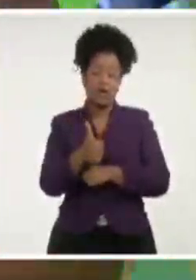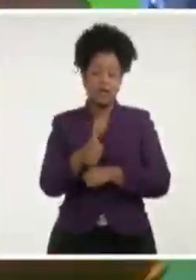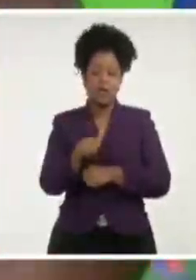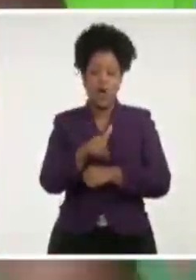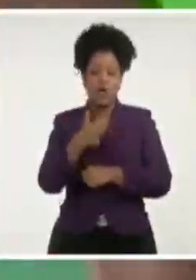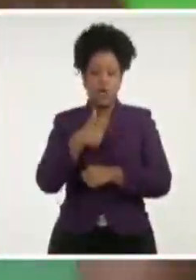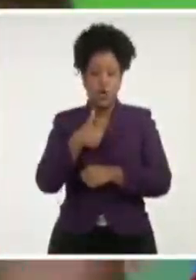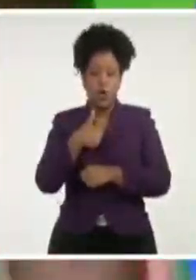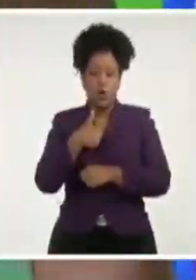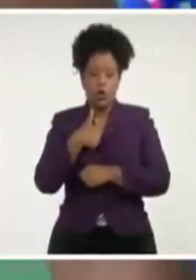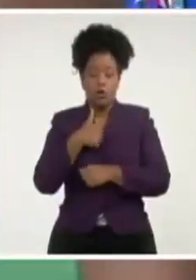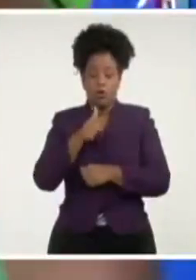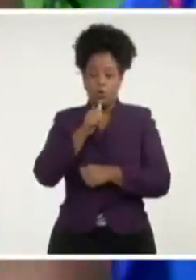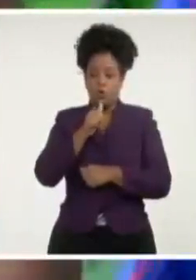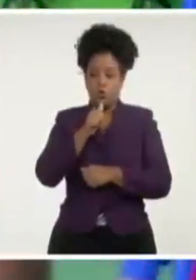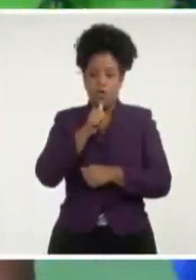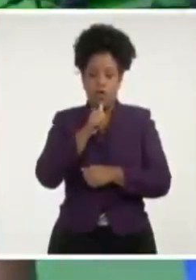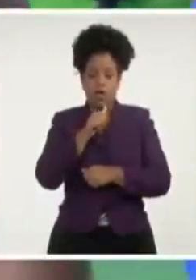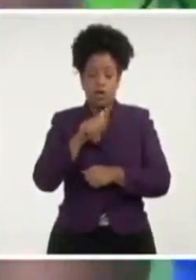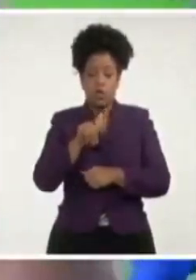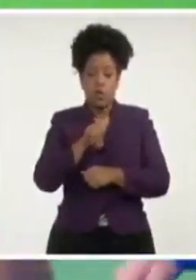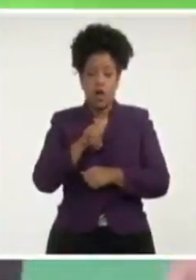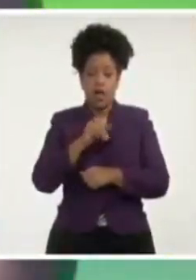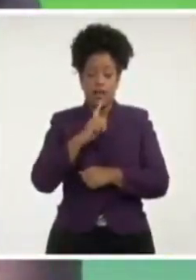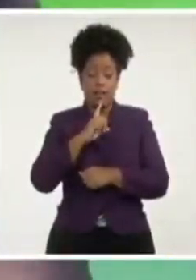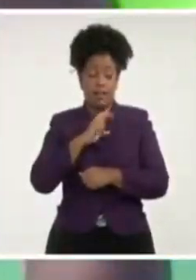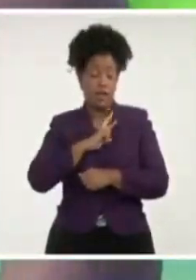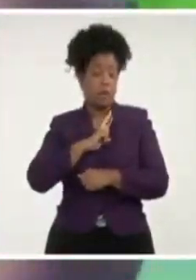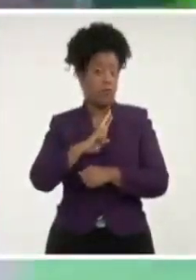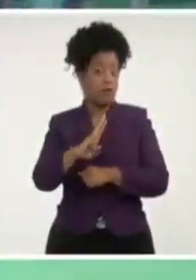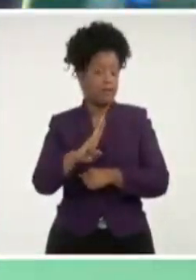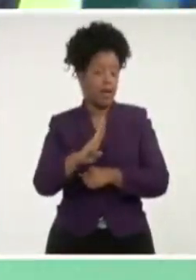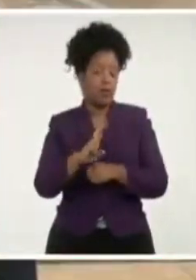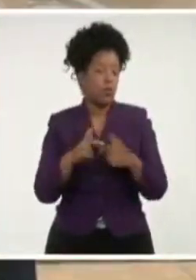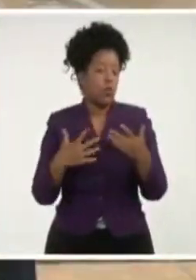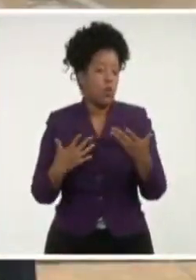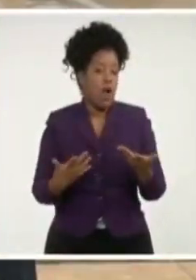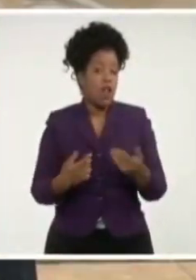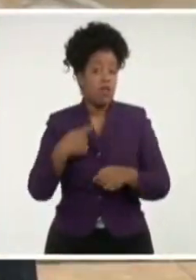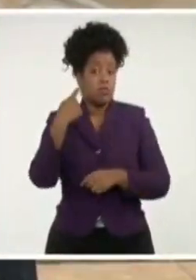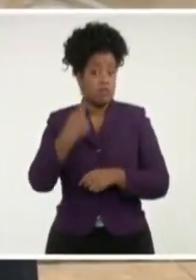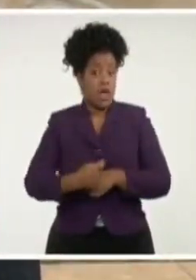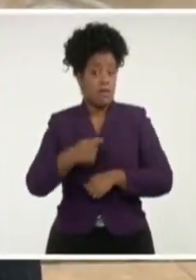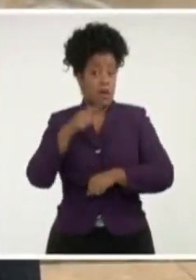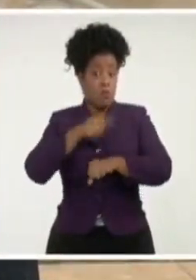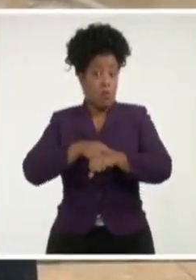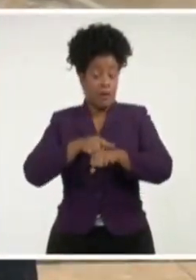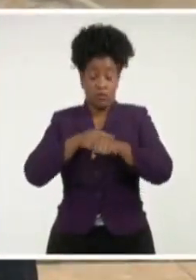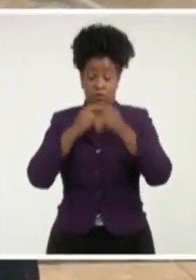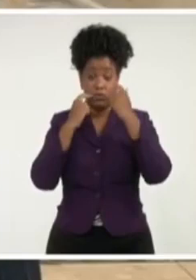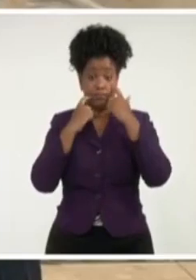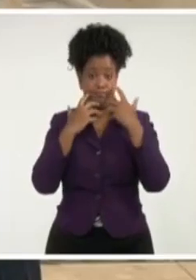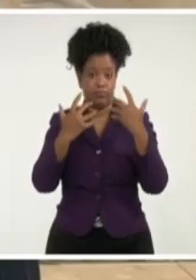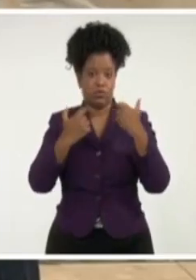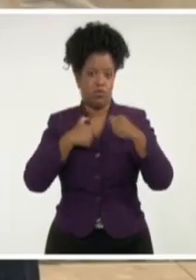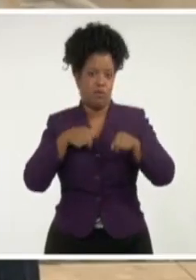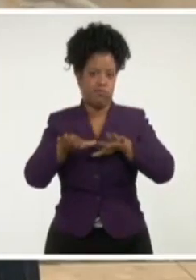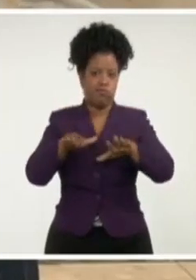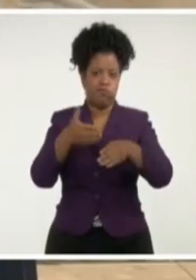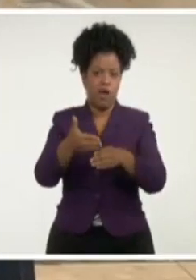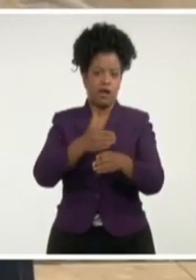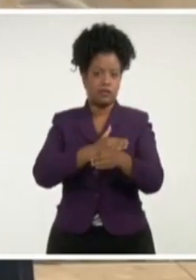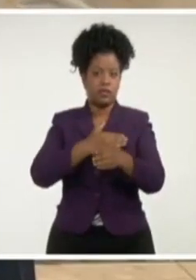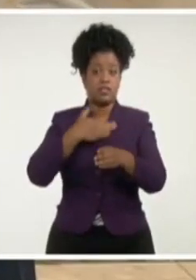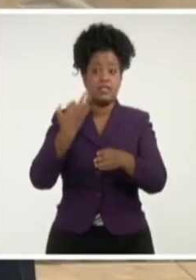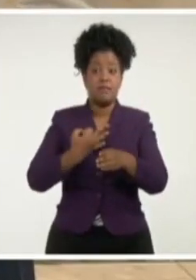compromiso. Te crea un compromiso porque además sabes que no puedes fallar. Tienes que estar a la altura de un momento como ese que yo siempre digo,